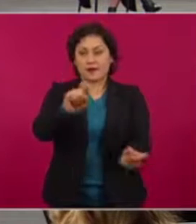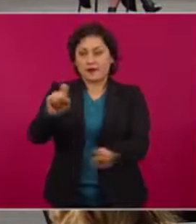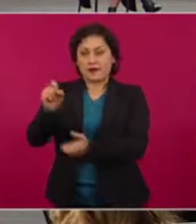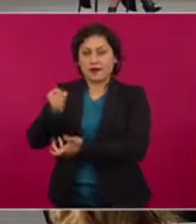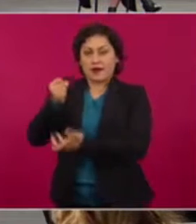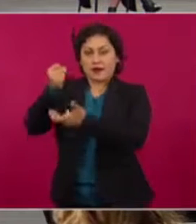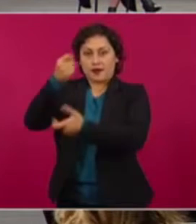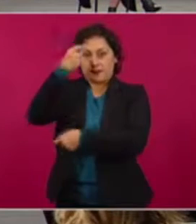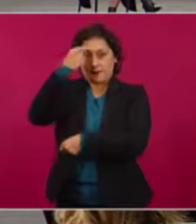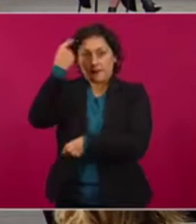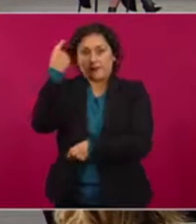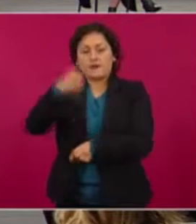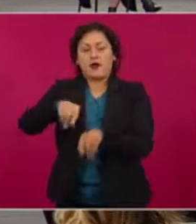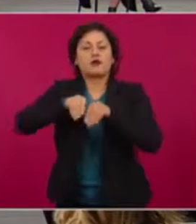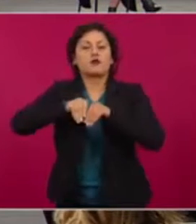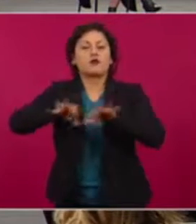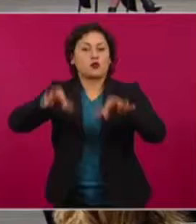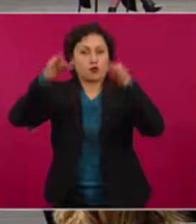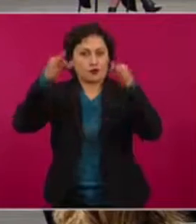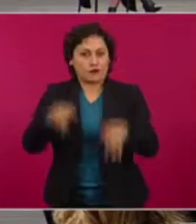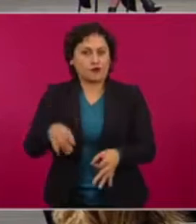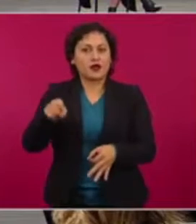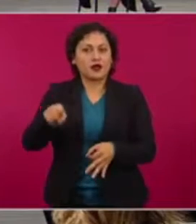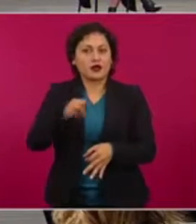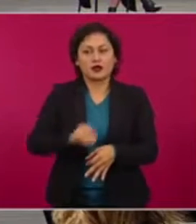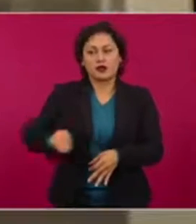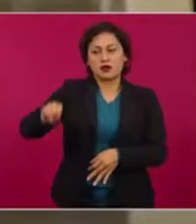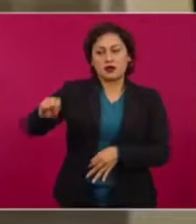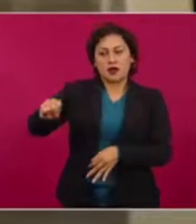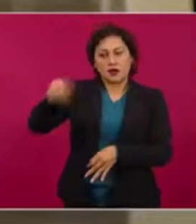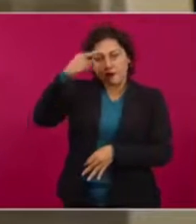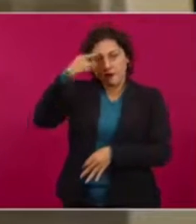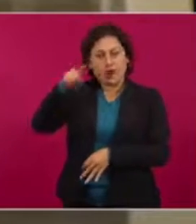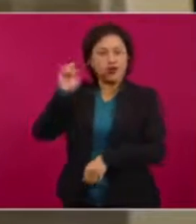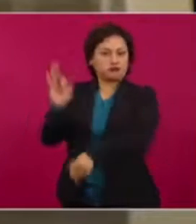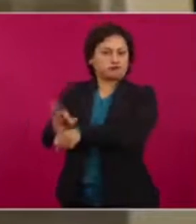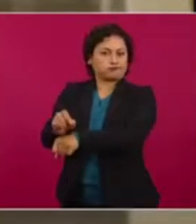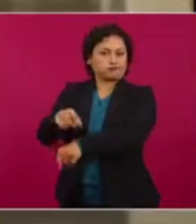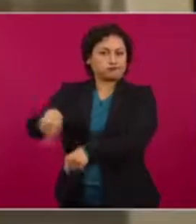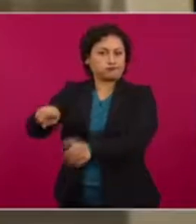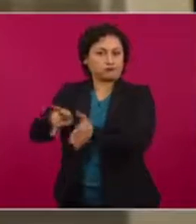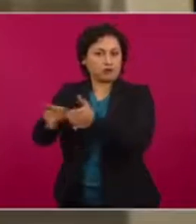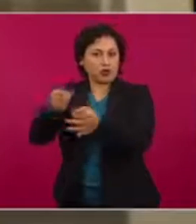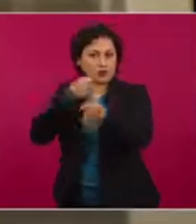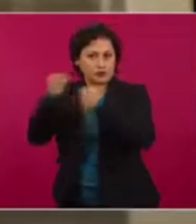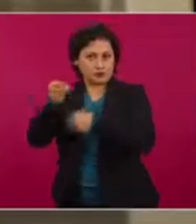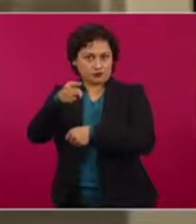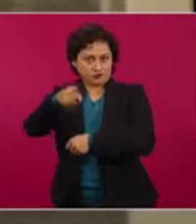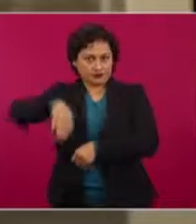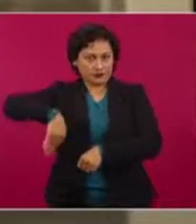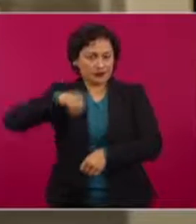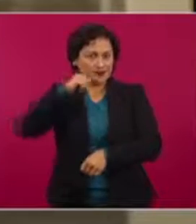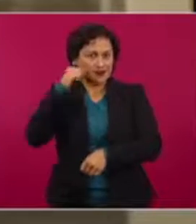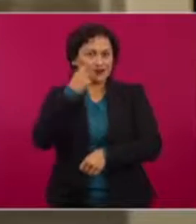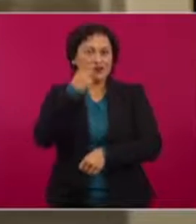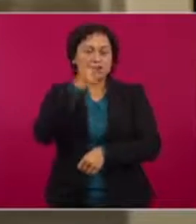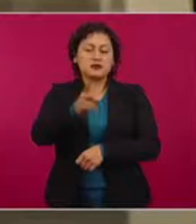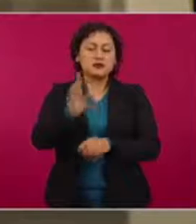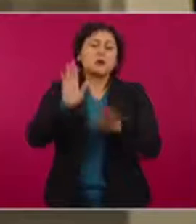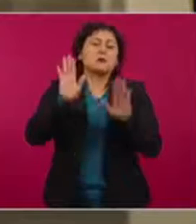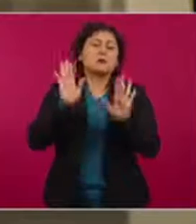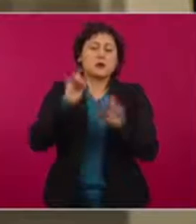oficial se vaya a apoyo a los colegas, ¿no? Creo que a lo mejor puede estar